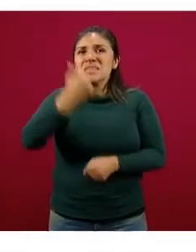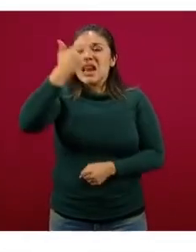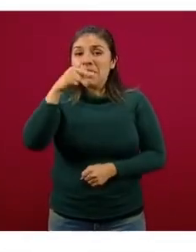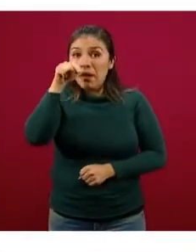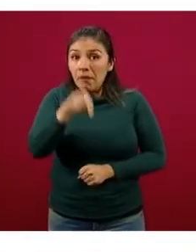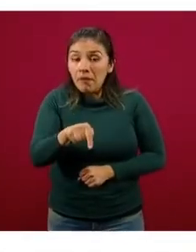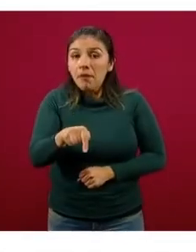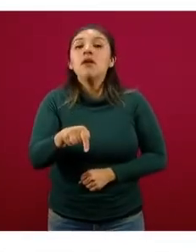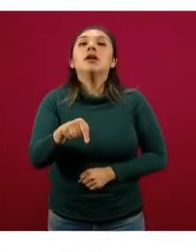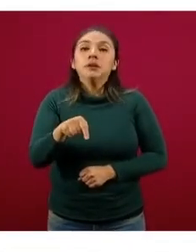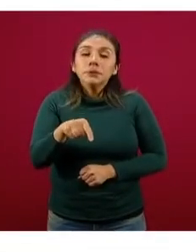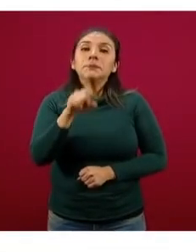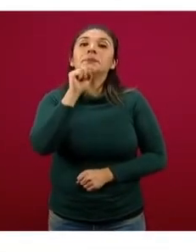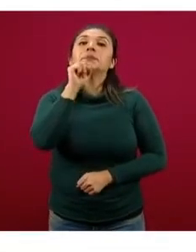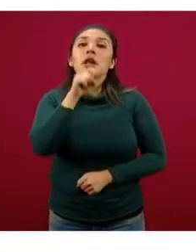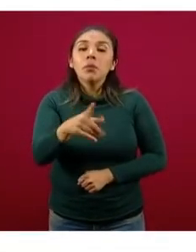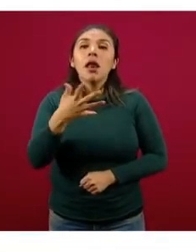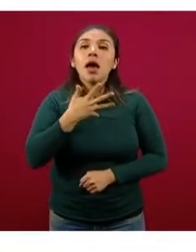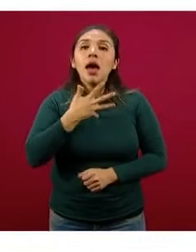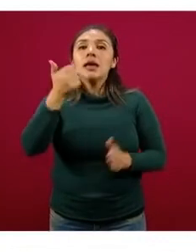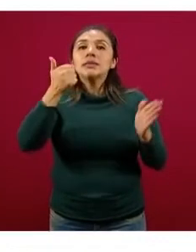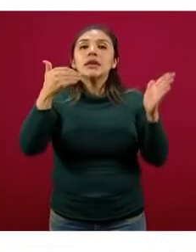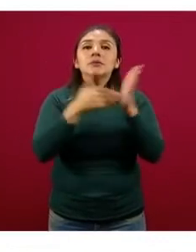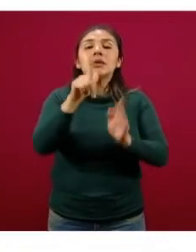y que a su vez se tienen